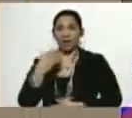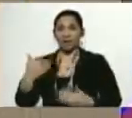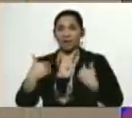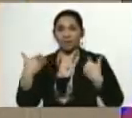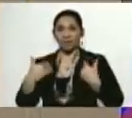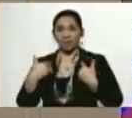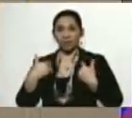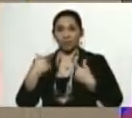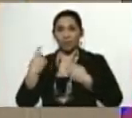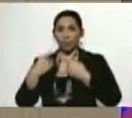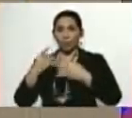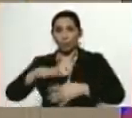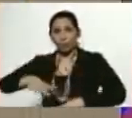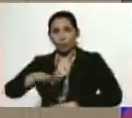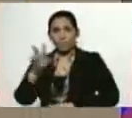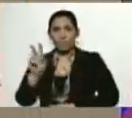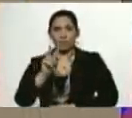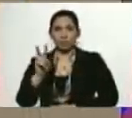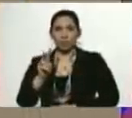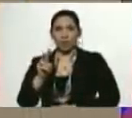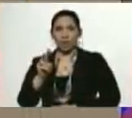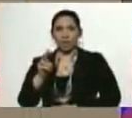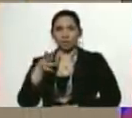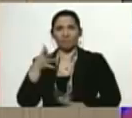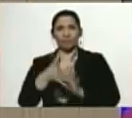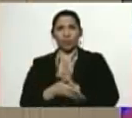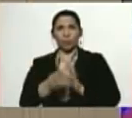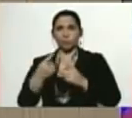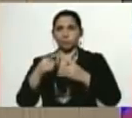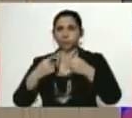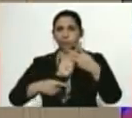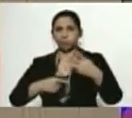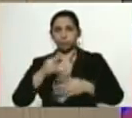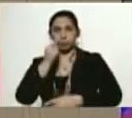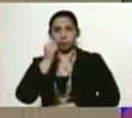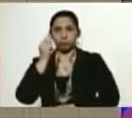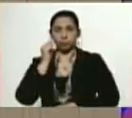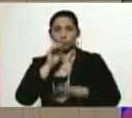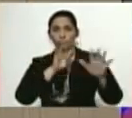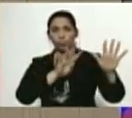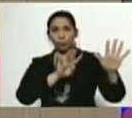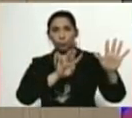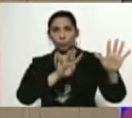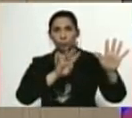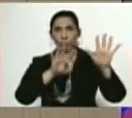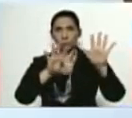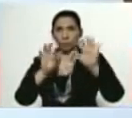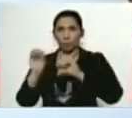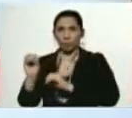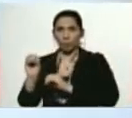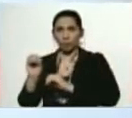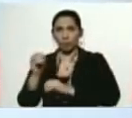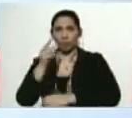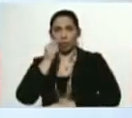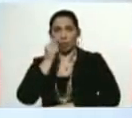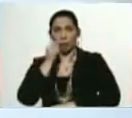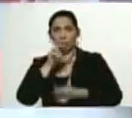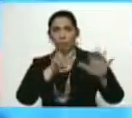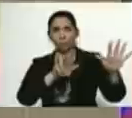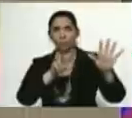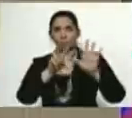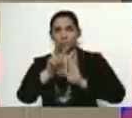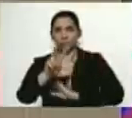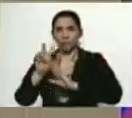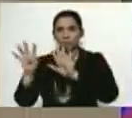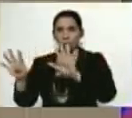la población. En cuanto a la distribución por sexo, tenemos 990 hombres, 829 mujeres, se